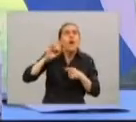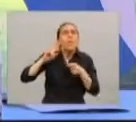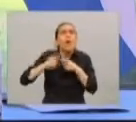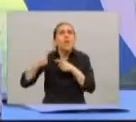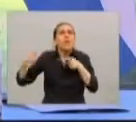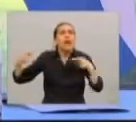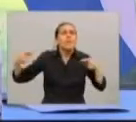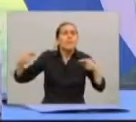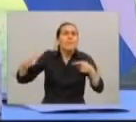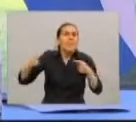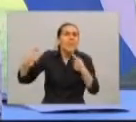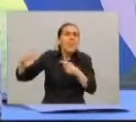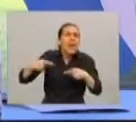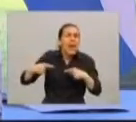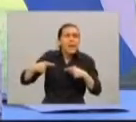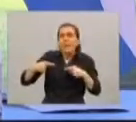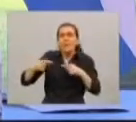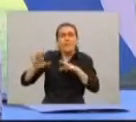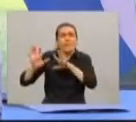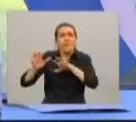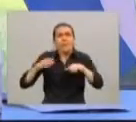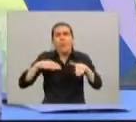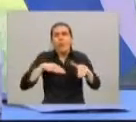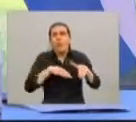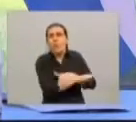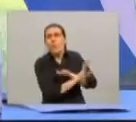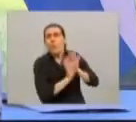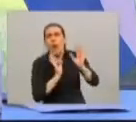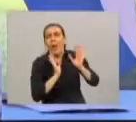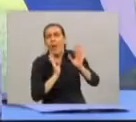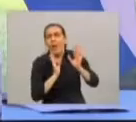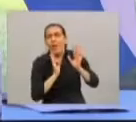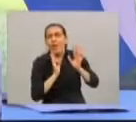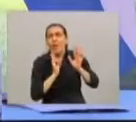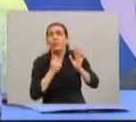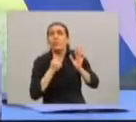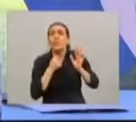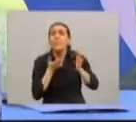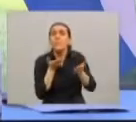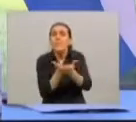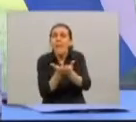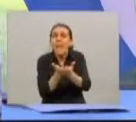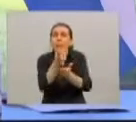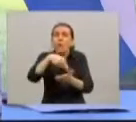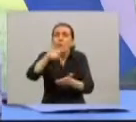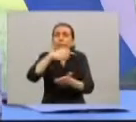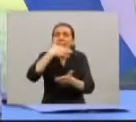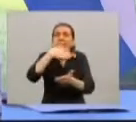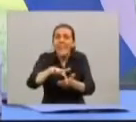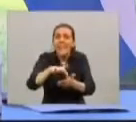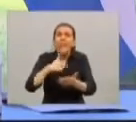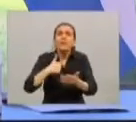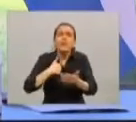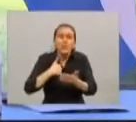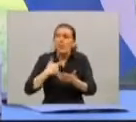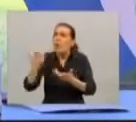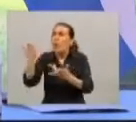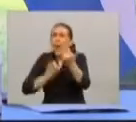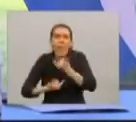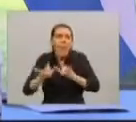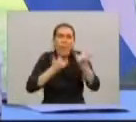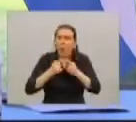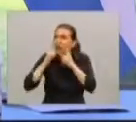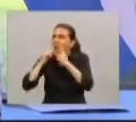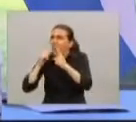un problema económico, y no solamente de la macroeconomía, sino de la meso y de la micro. Y también está la subjetividad de cada una de las personas, cada uno de nosotros,